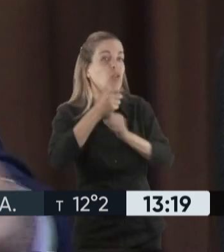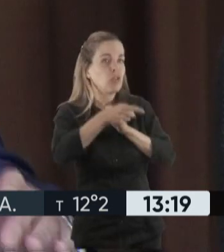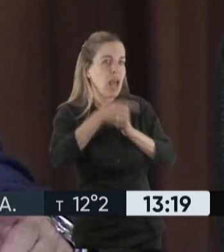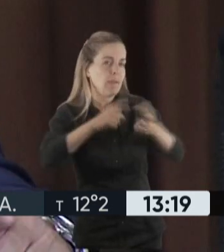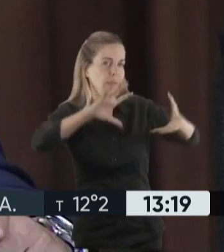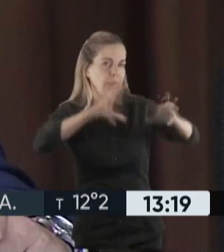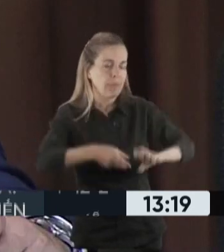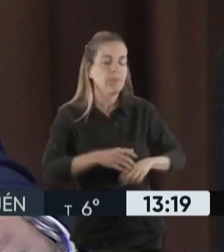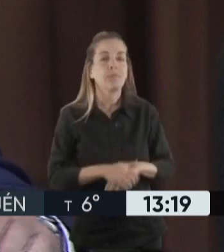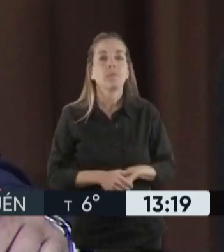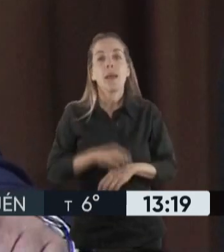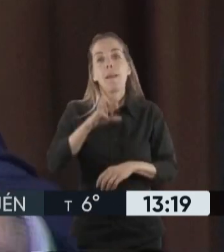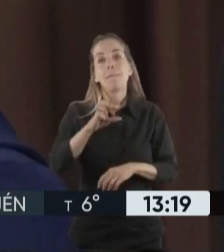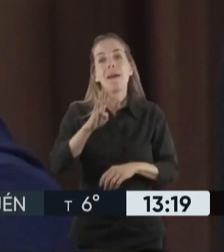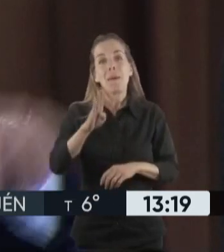El Producto